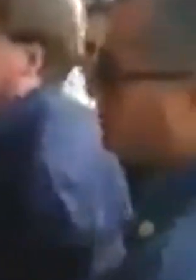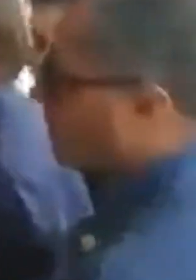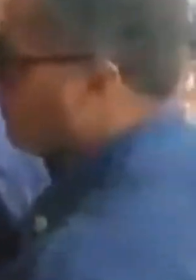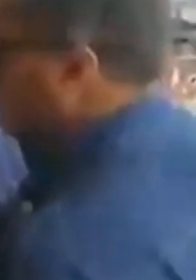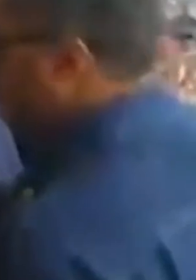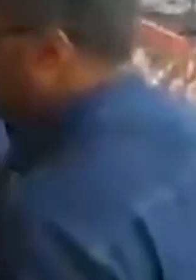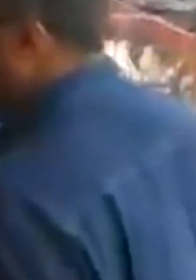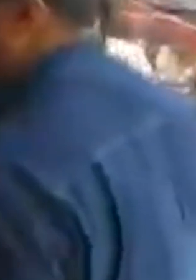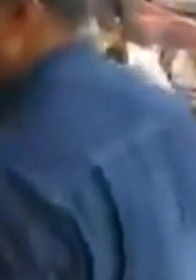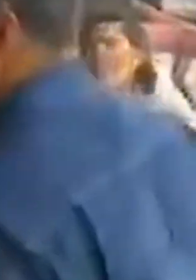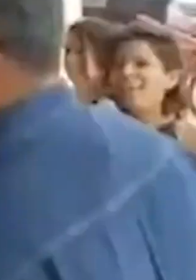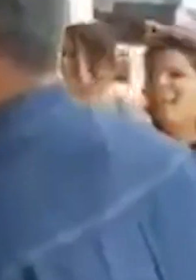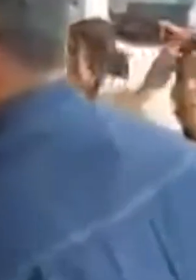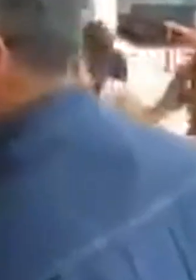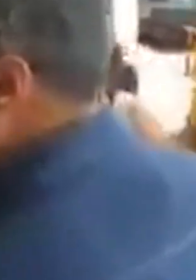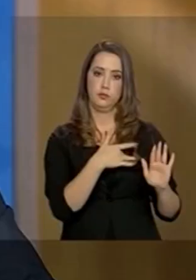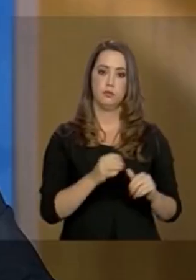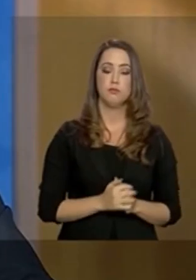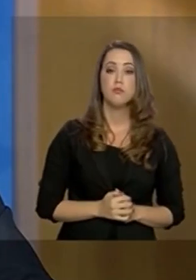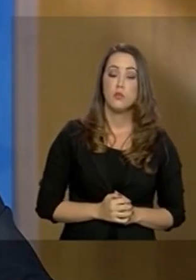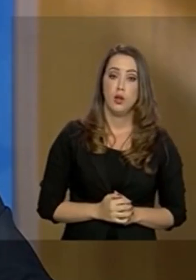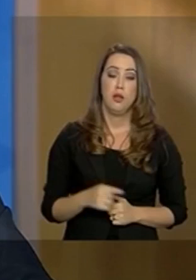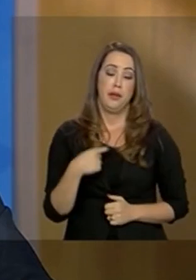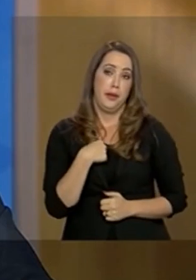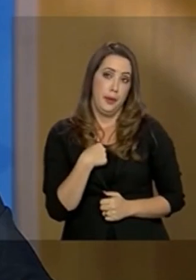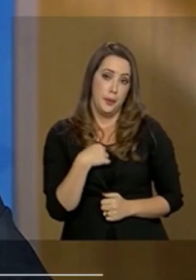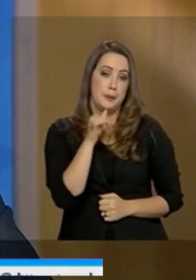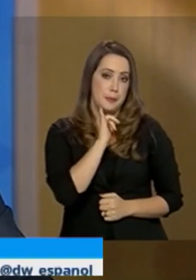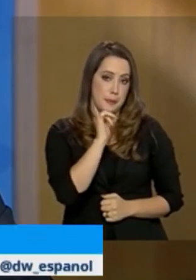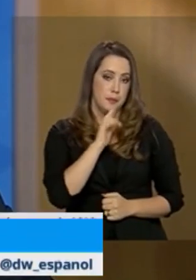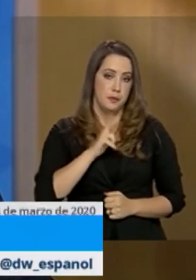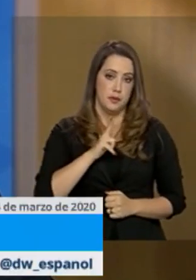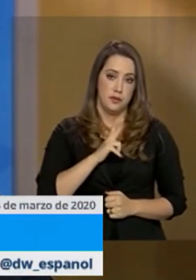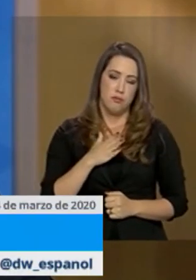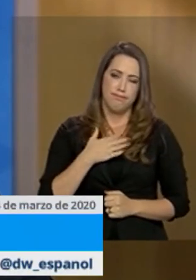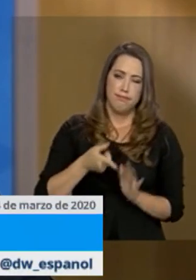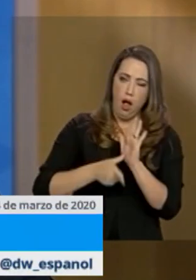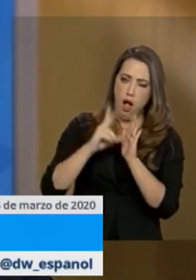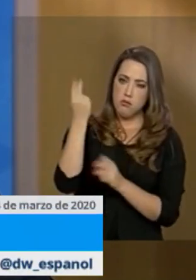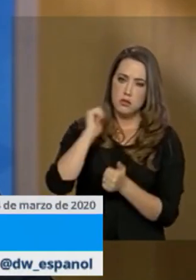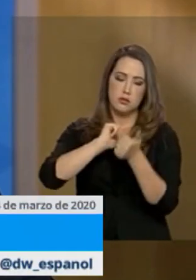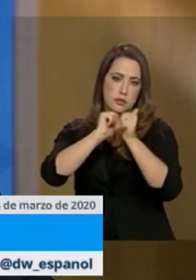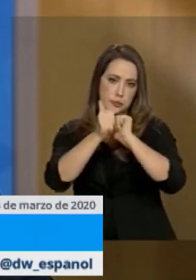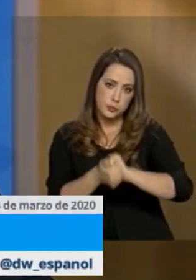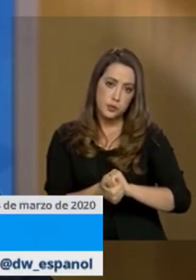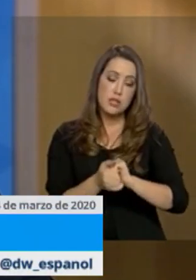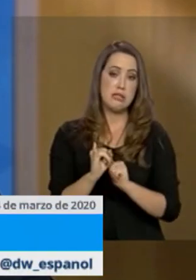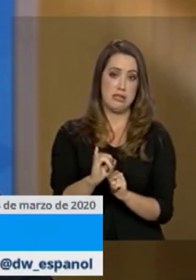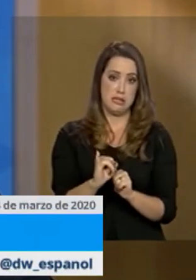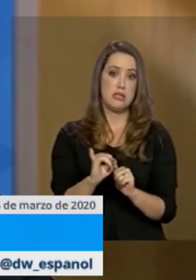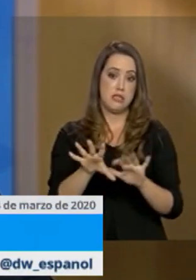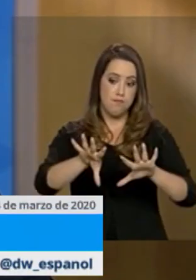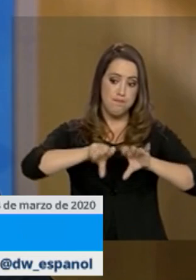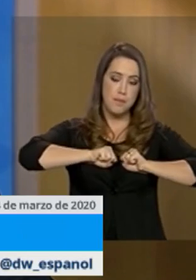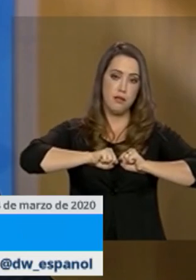la califica como una gripe si está en mi caso particular y por mi historial de deportista si me